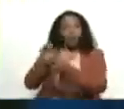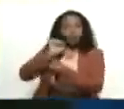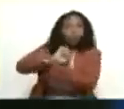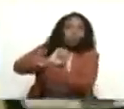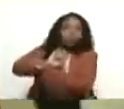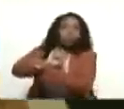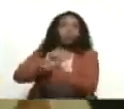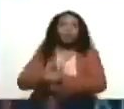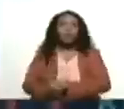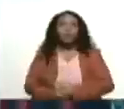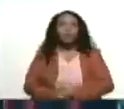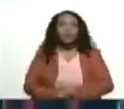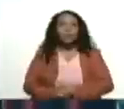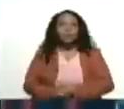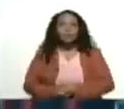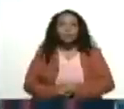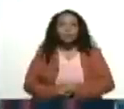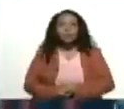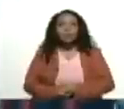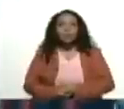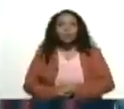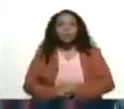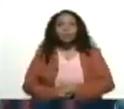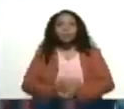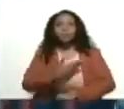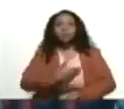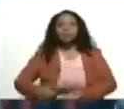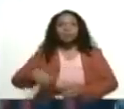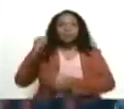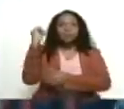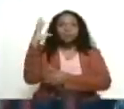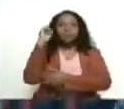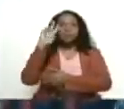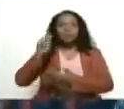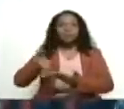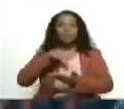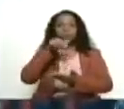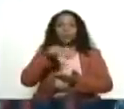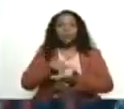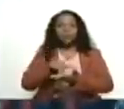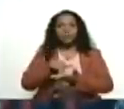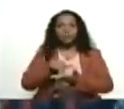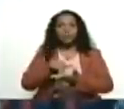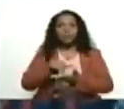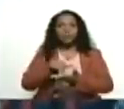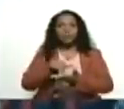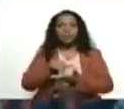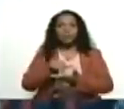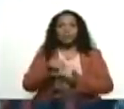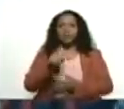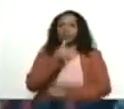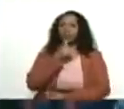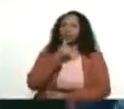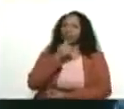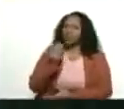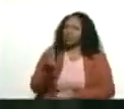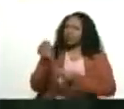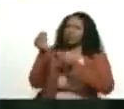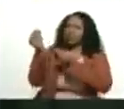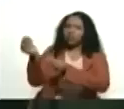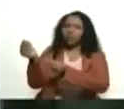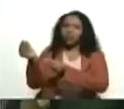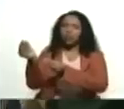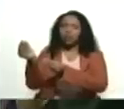Unidos. El presidente de la Asamblea Nacional nos comentaba y se preguntaba quién le dio al